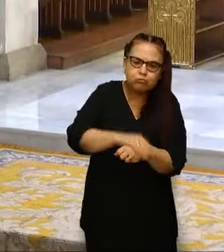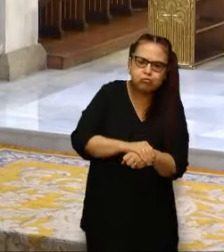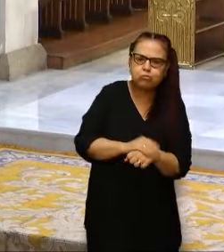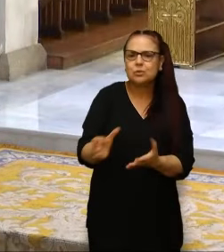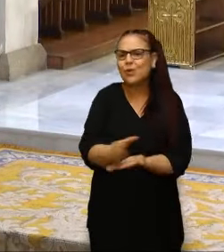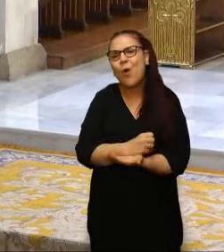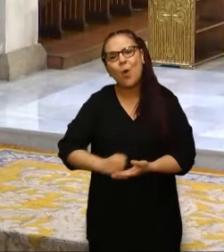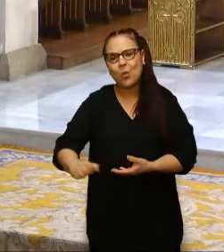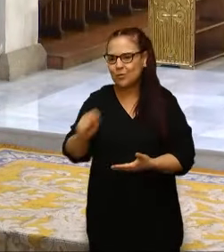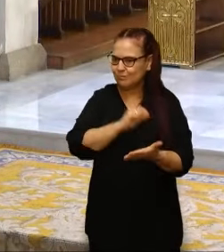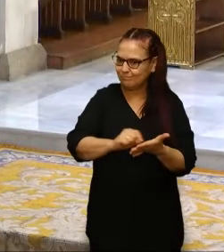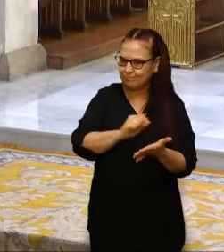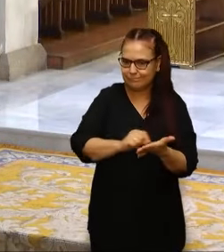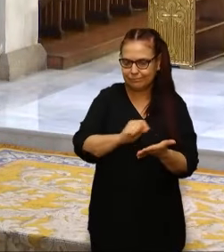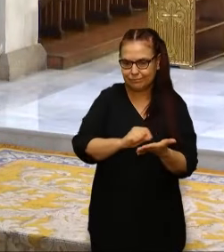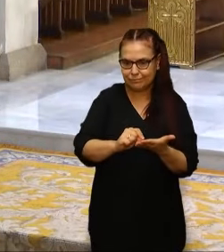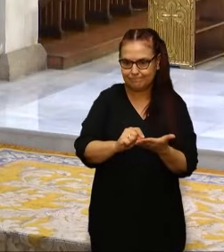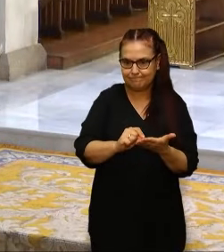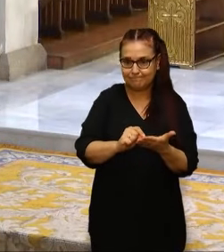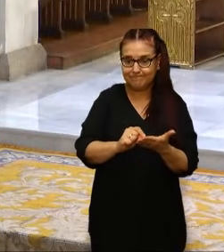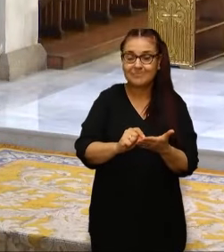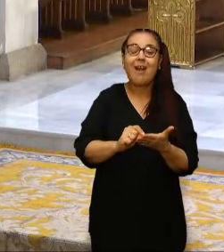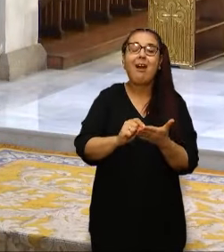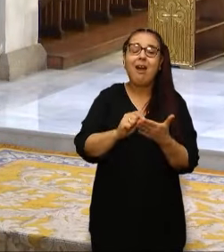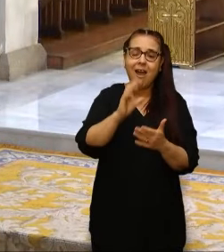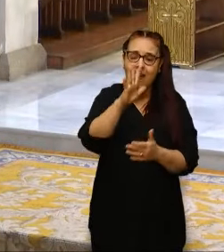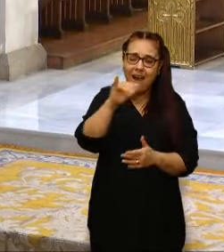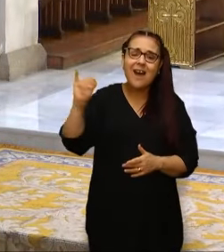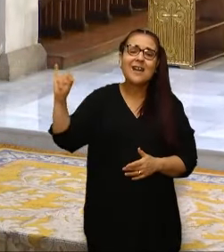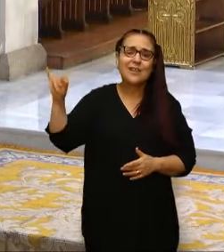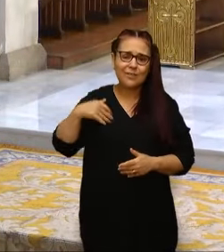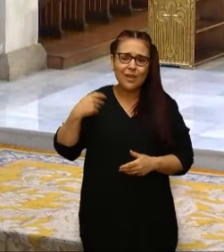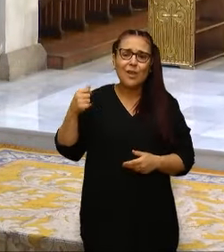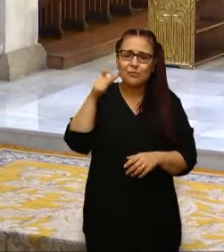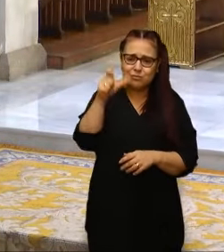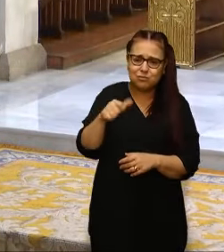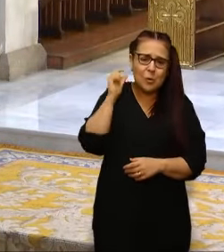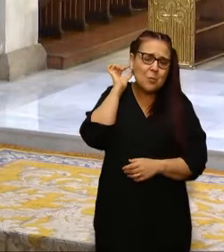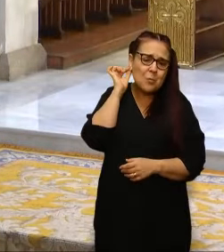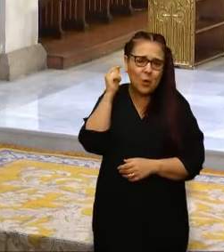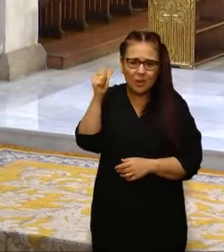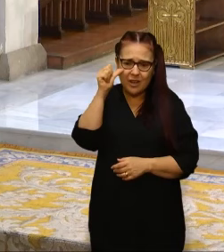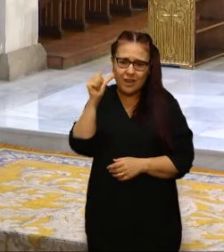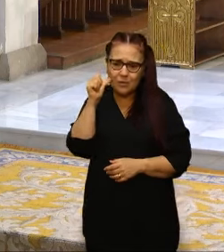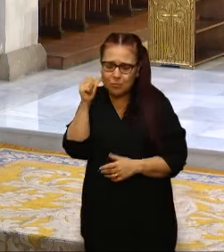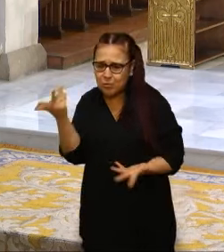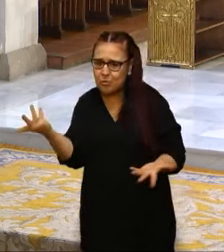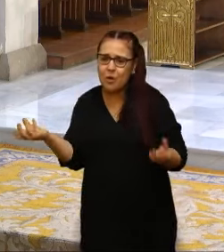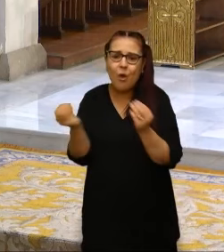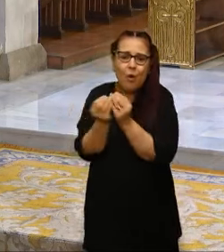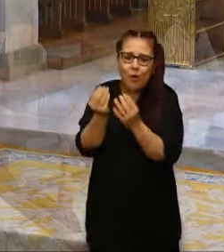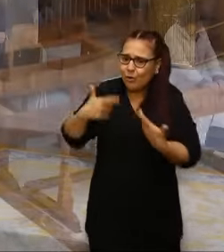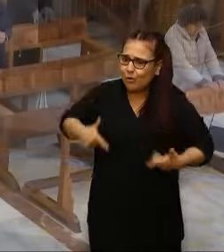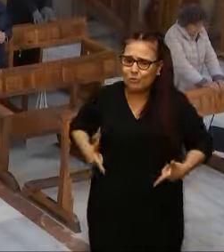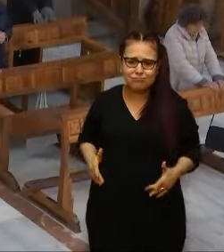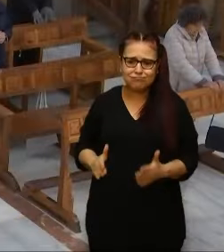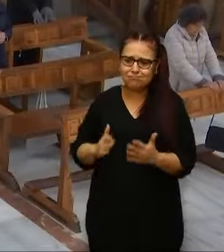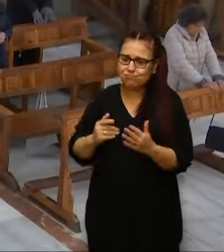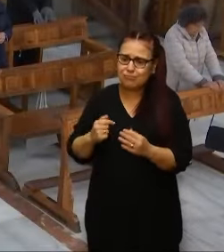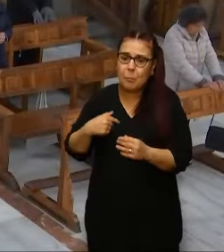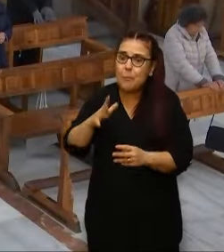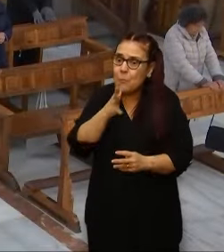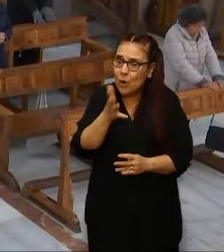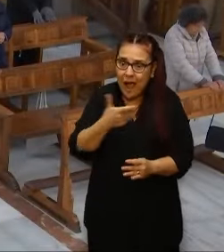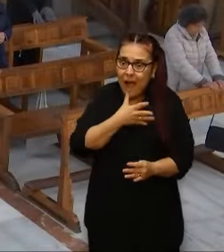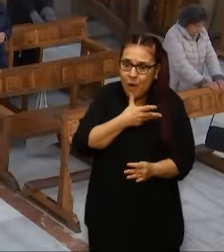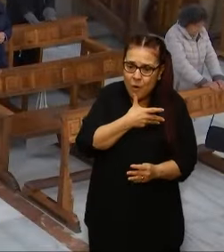está escrito. Ay de las que estén encintas o criando en aquellos días, porque habrá una